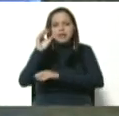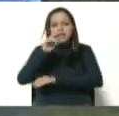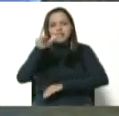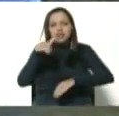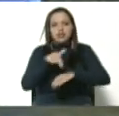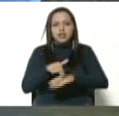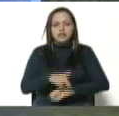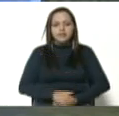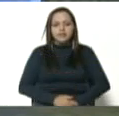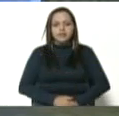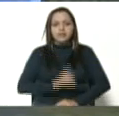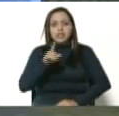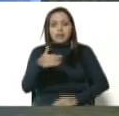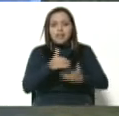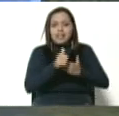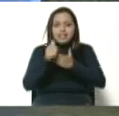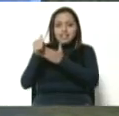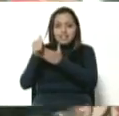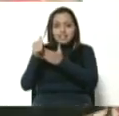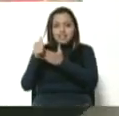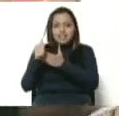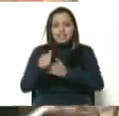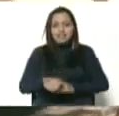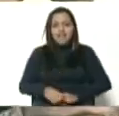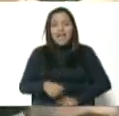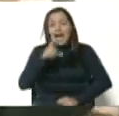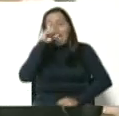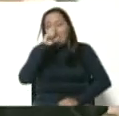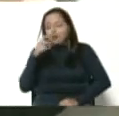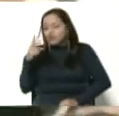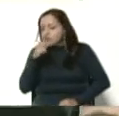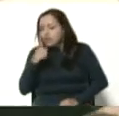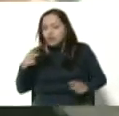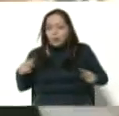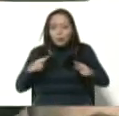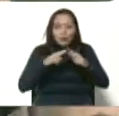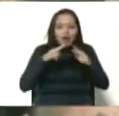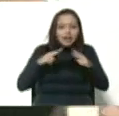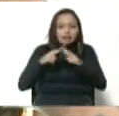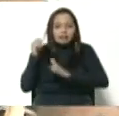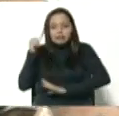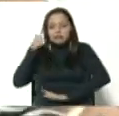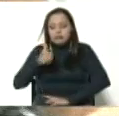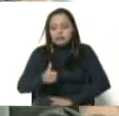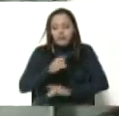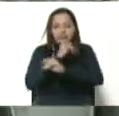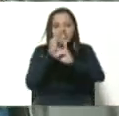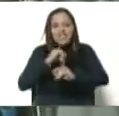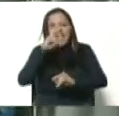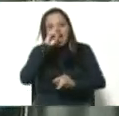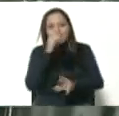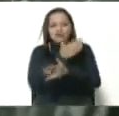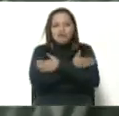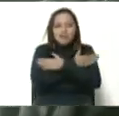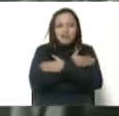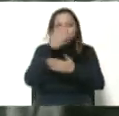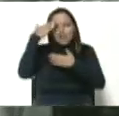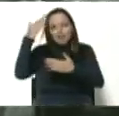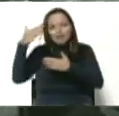Amigos dirigentes sindicales, tenía años que no nos veíamos. Un gran abrazo, un gran saludo y feliz año.